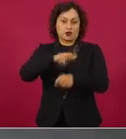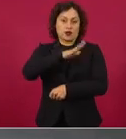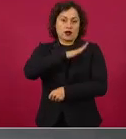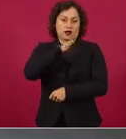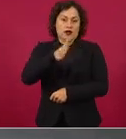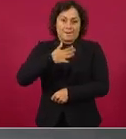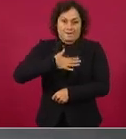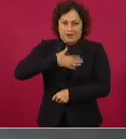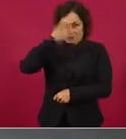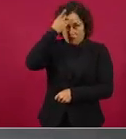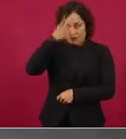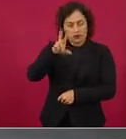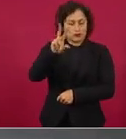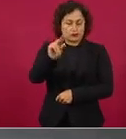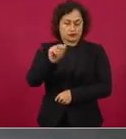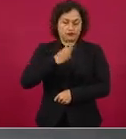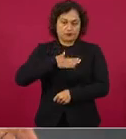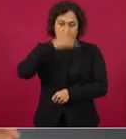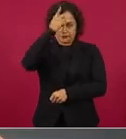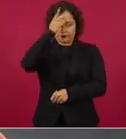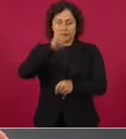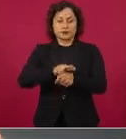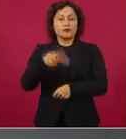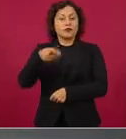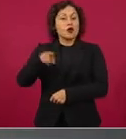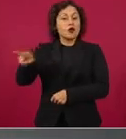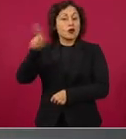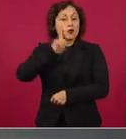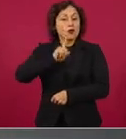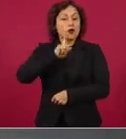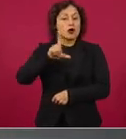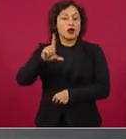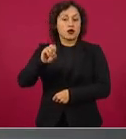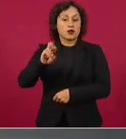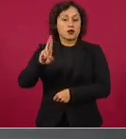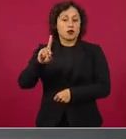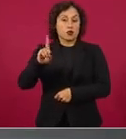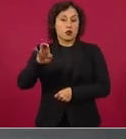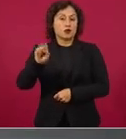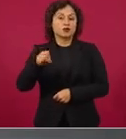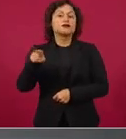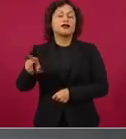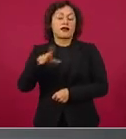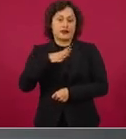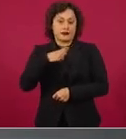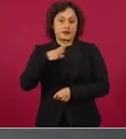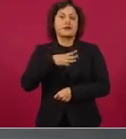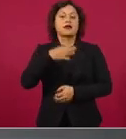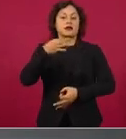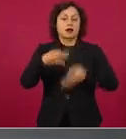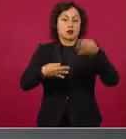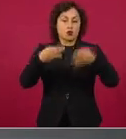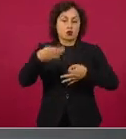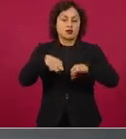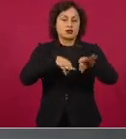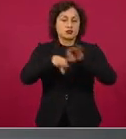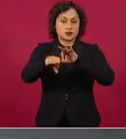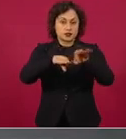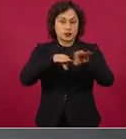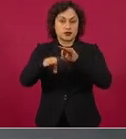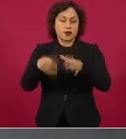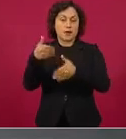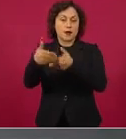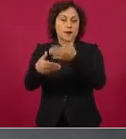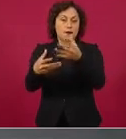caso, Lourdes tenía un juicio político, un juicio laboral, en este sentido, que estaba desahogando, y